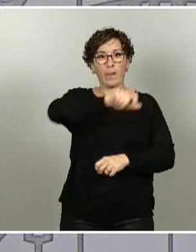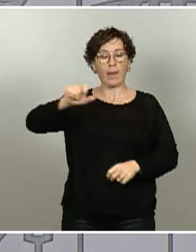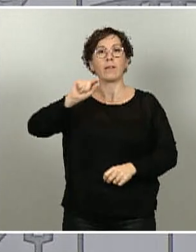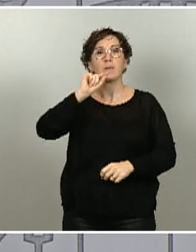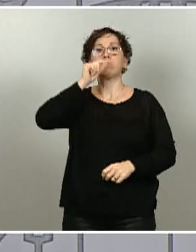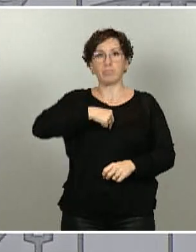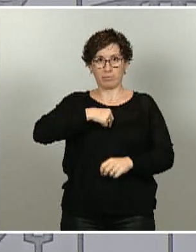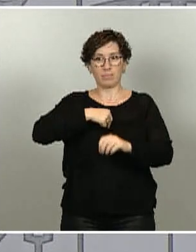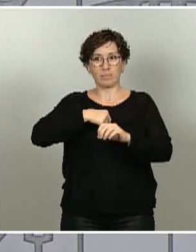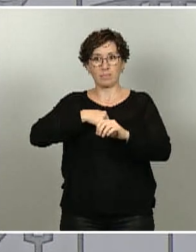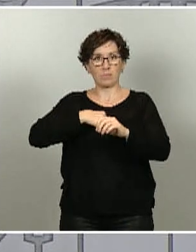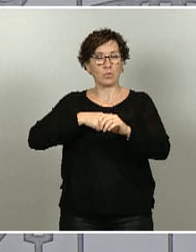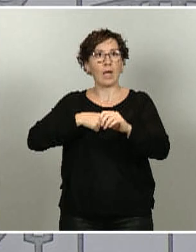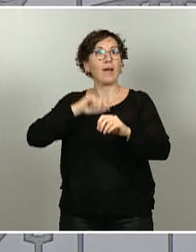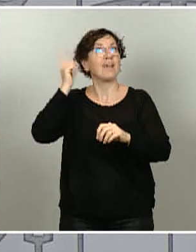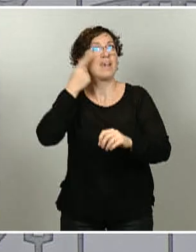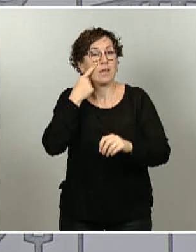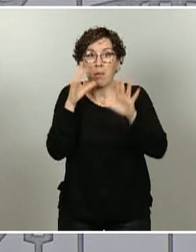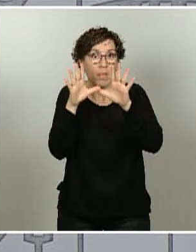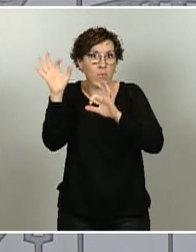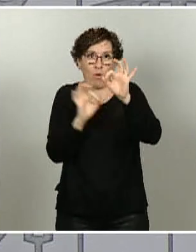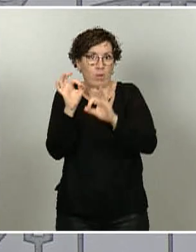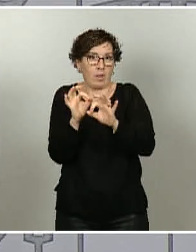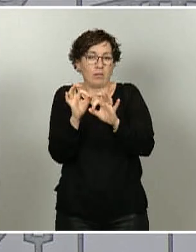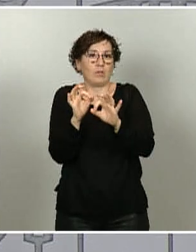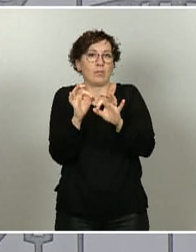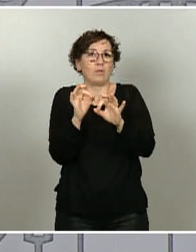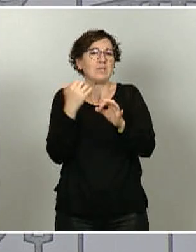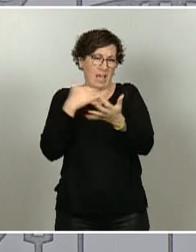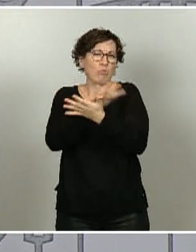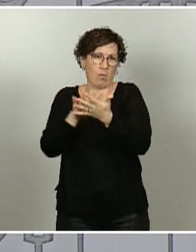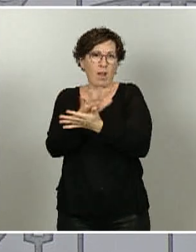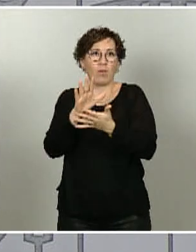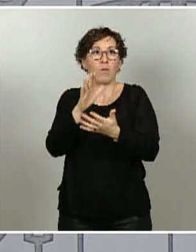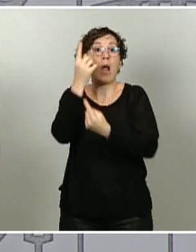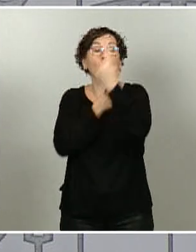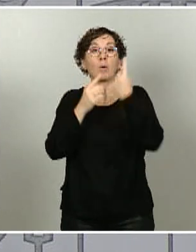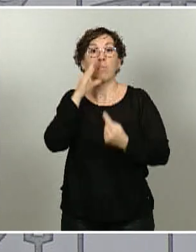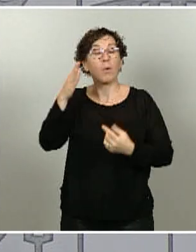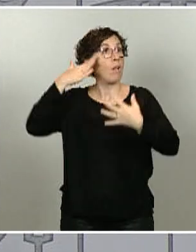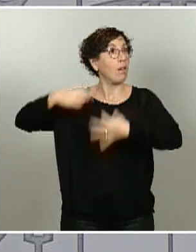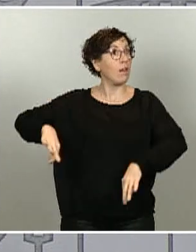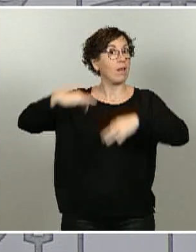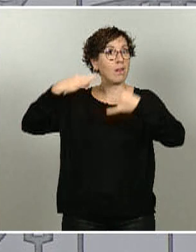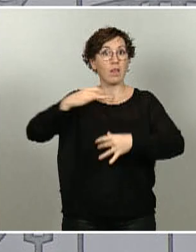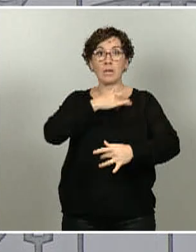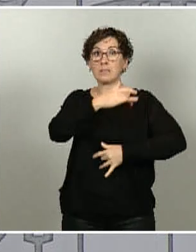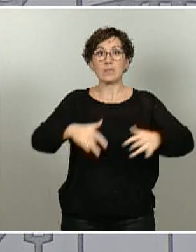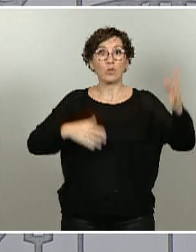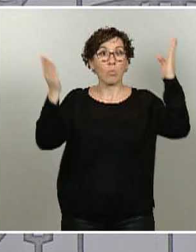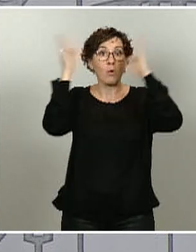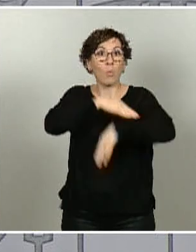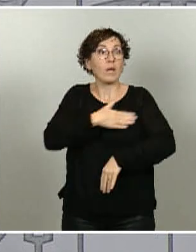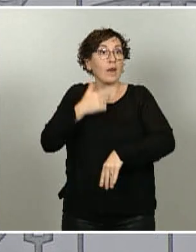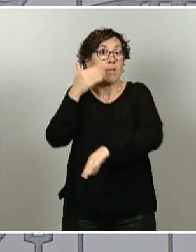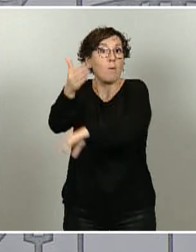veces, en algunos casos porque eran personas asintomáticas y por lo tanto no había razón para que fueran a los médicos, al sistema donde